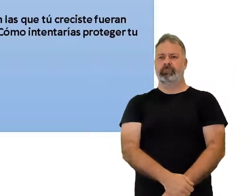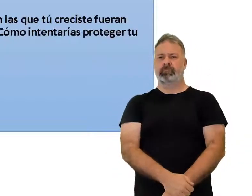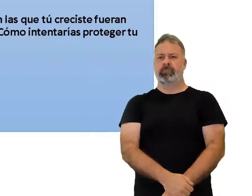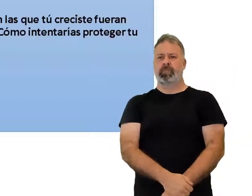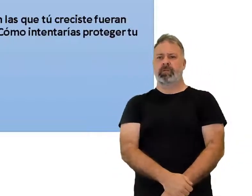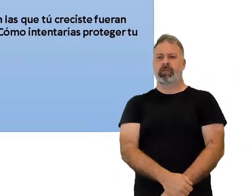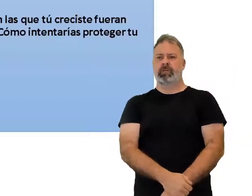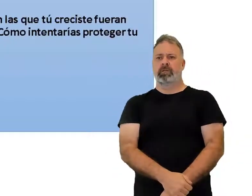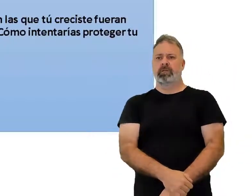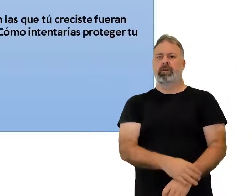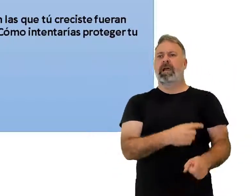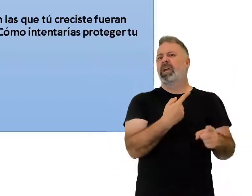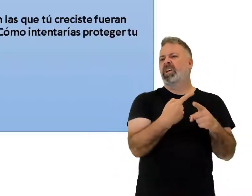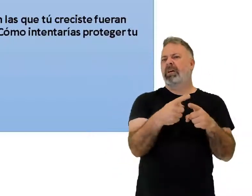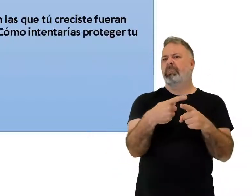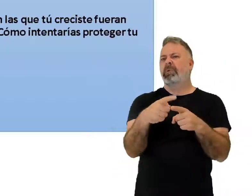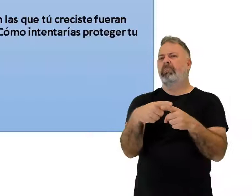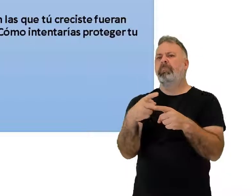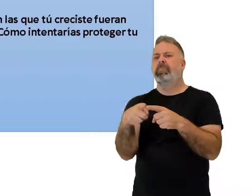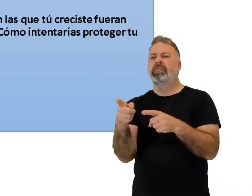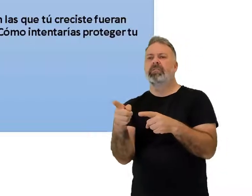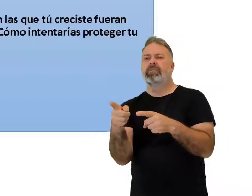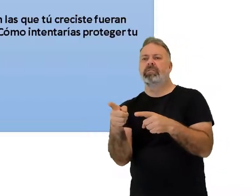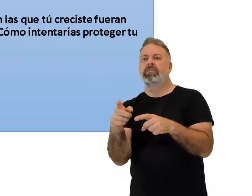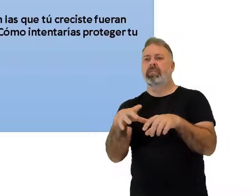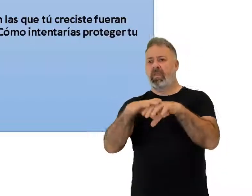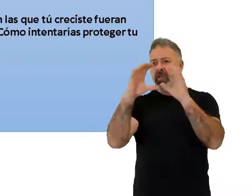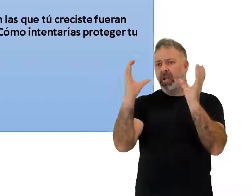¿Qué aspectos de la globalización